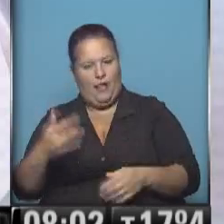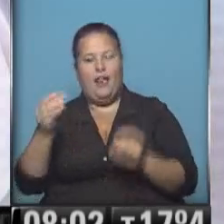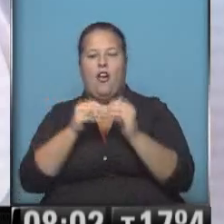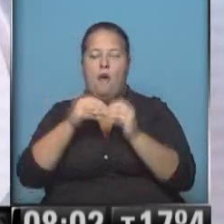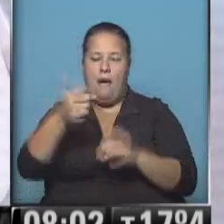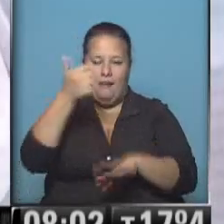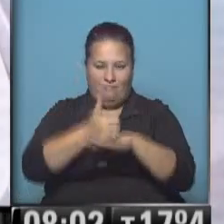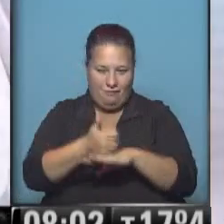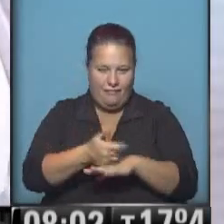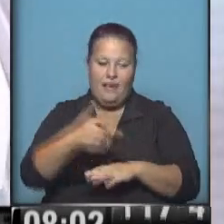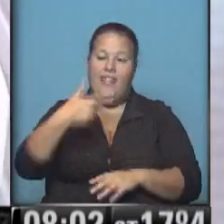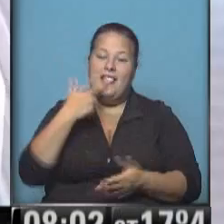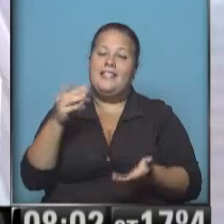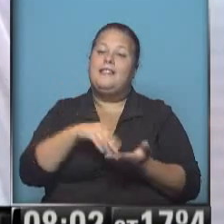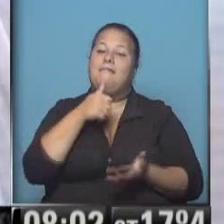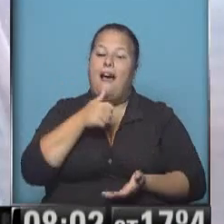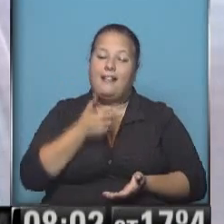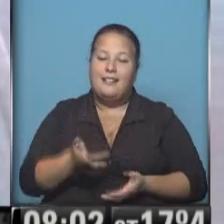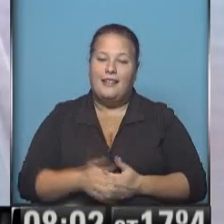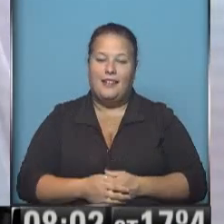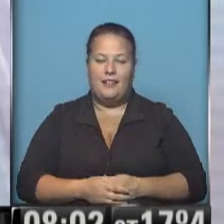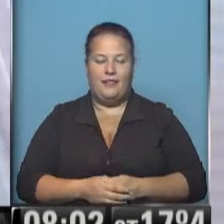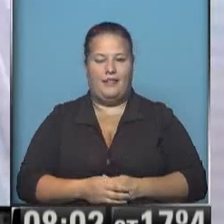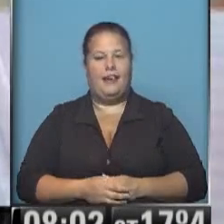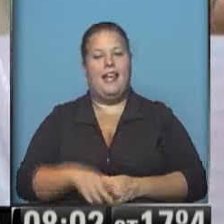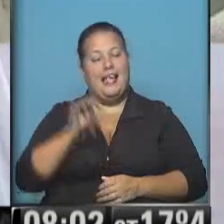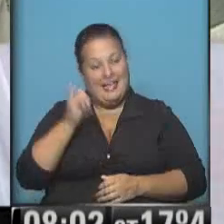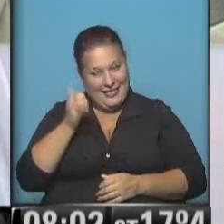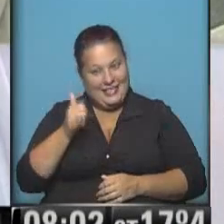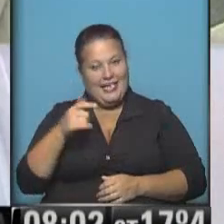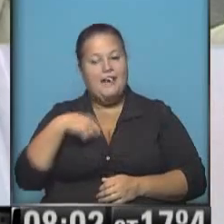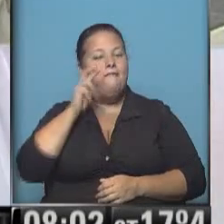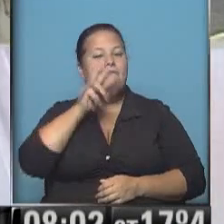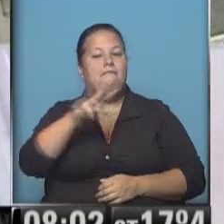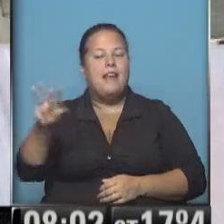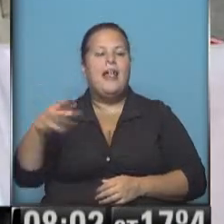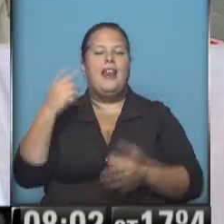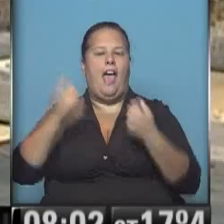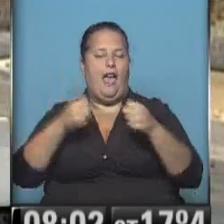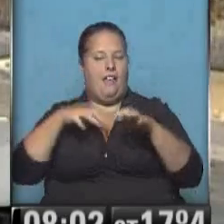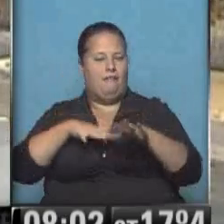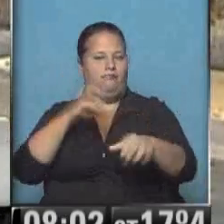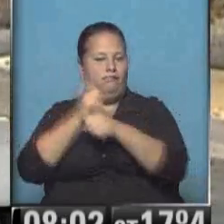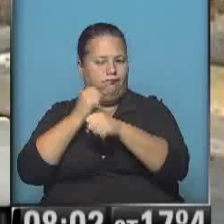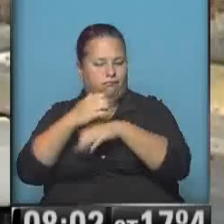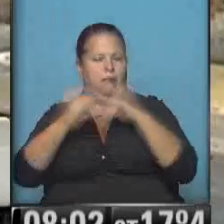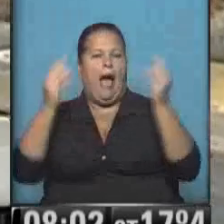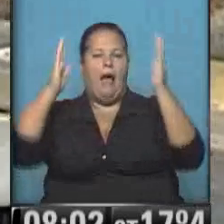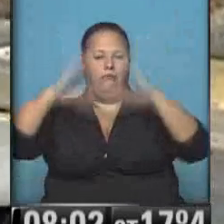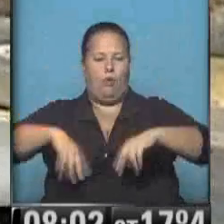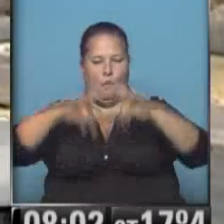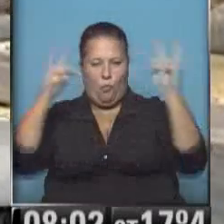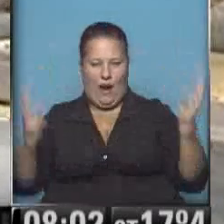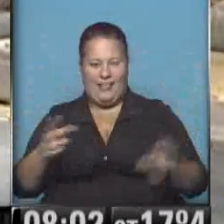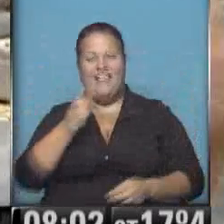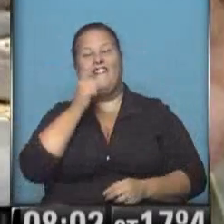Majirena está en el lugar. Prometiste mate, ¿eh? Sí, de hecho estamos observando cómo avanza el trabajo para la demolición de este puente. No es